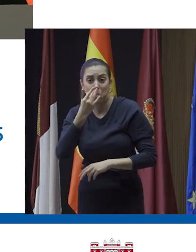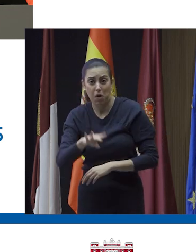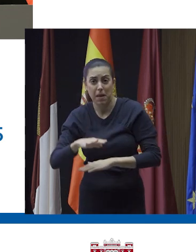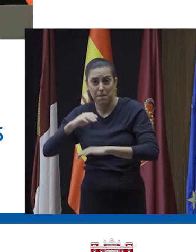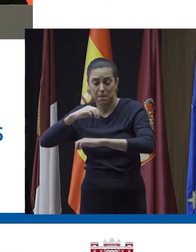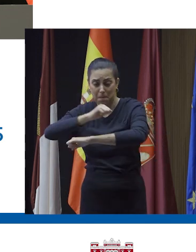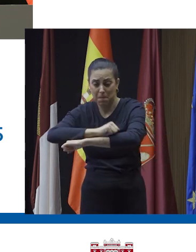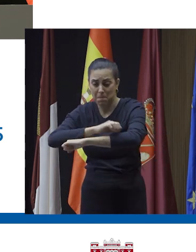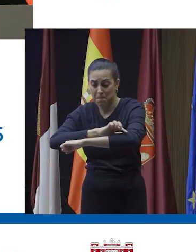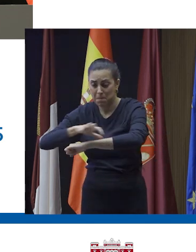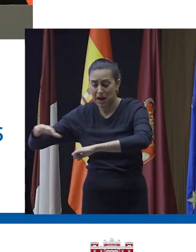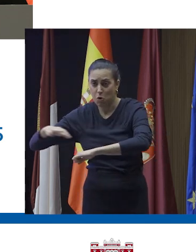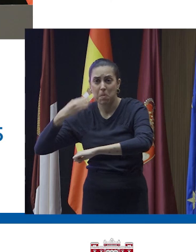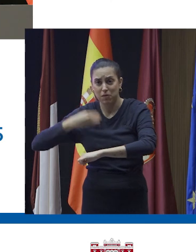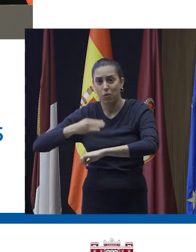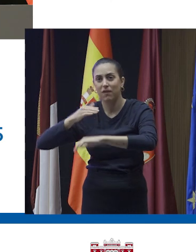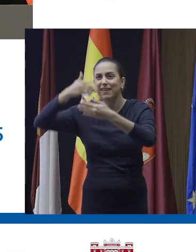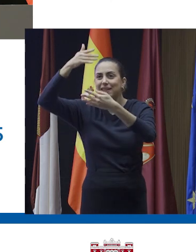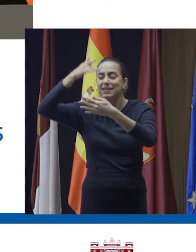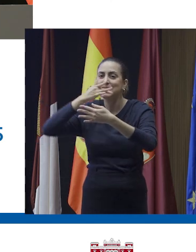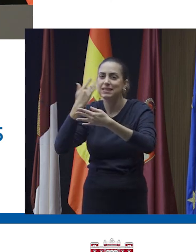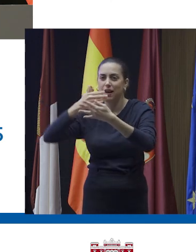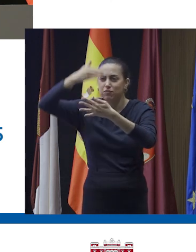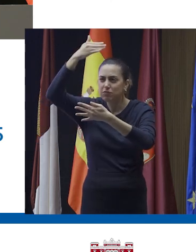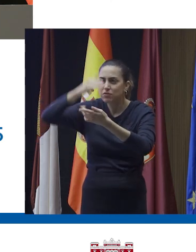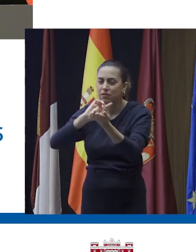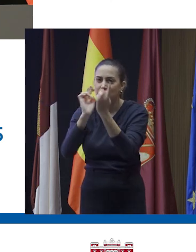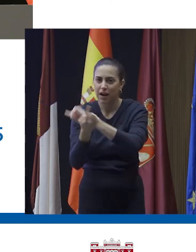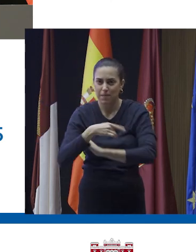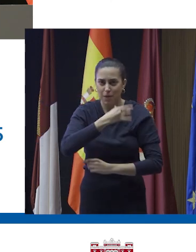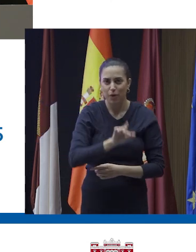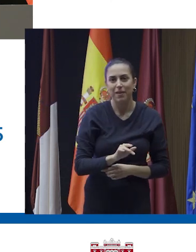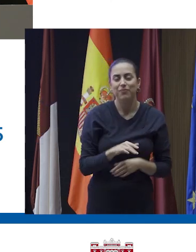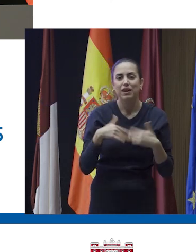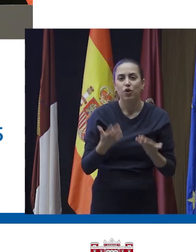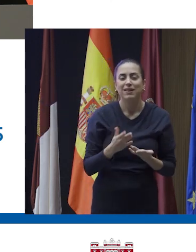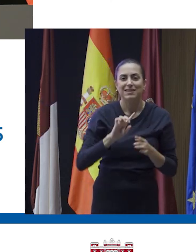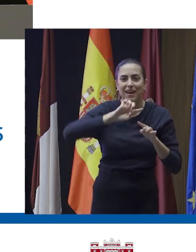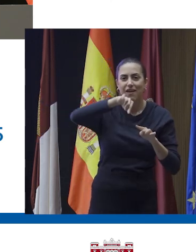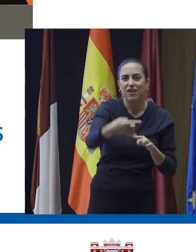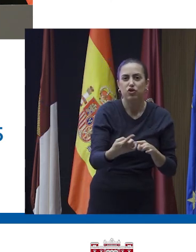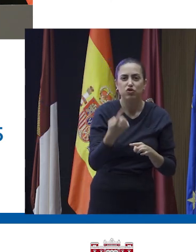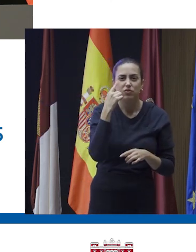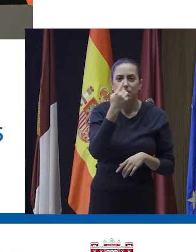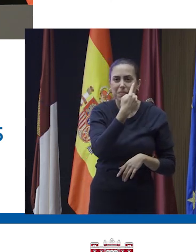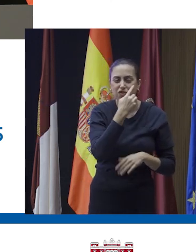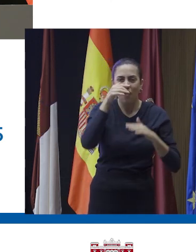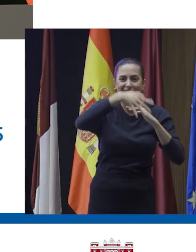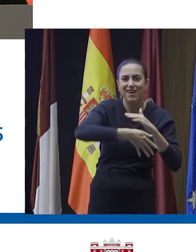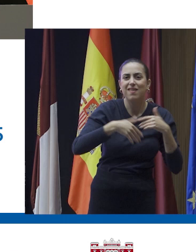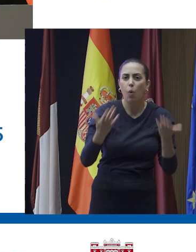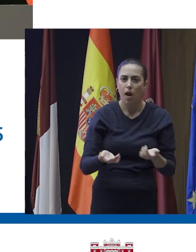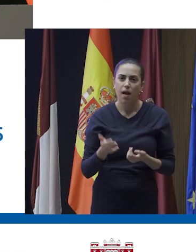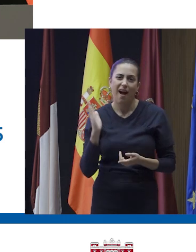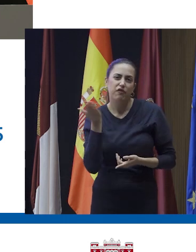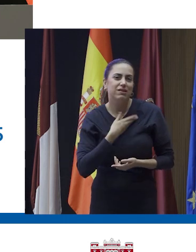marco, que ahora lo volveremos a ver. Y bueno, pues ¿cuáles son los efectos de las cataratas en la visión? Pues el efecto más